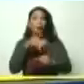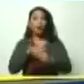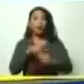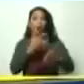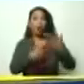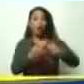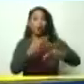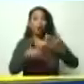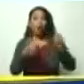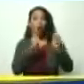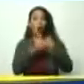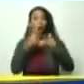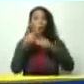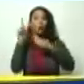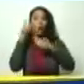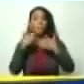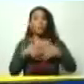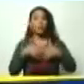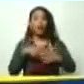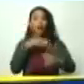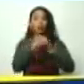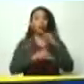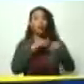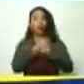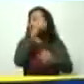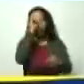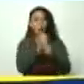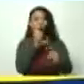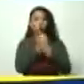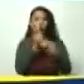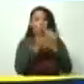relaciones con las otras empresas internacionales que operan en el país